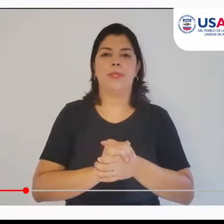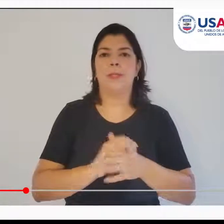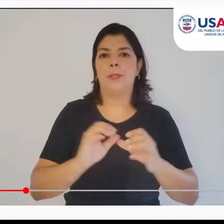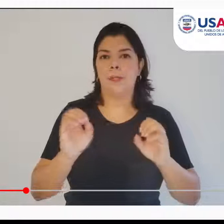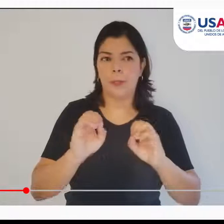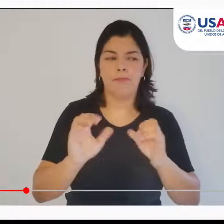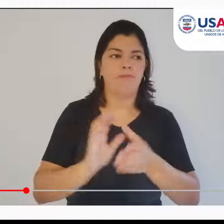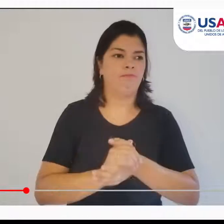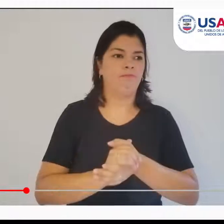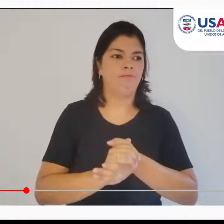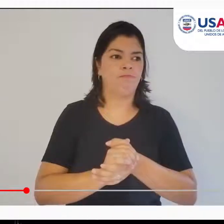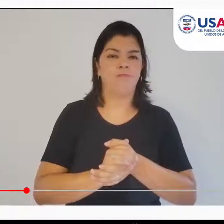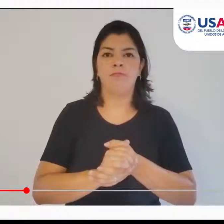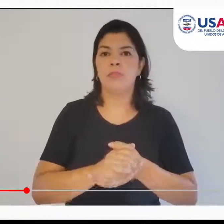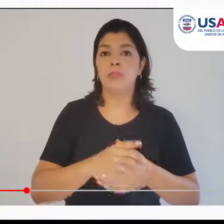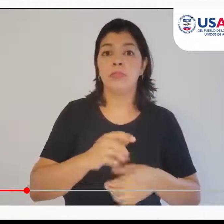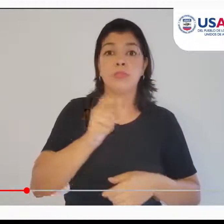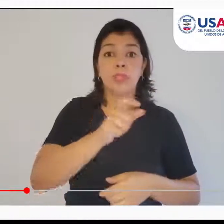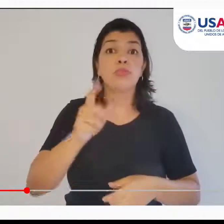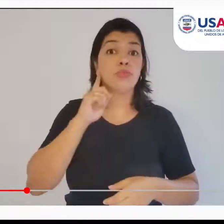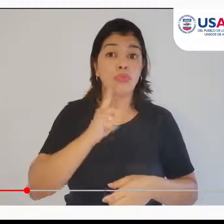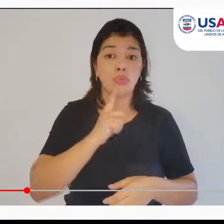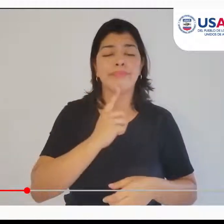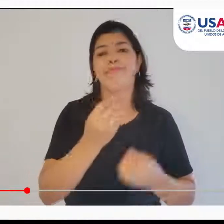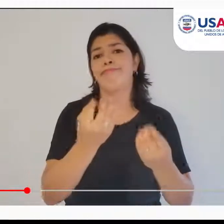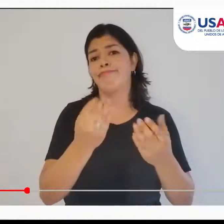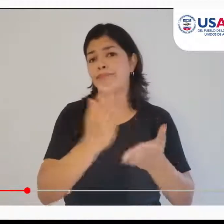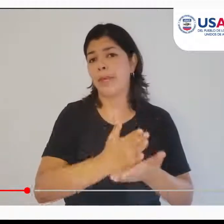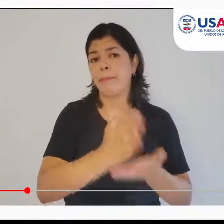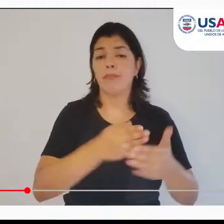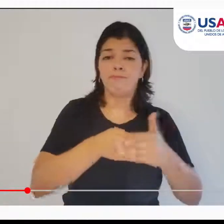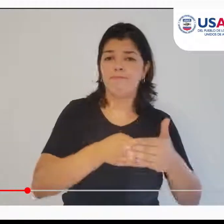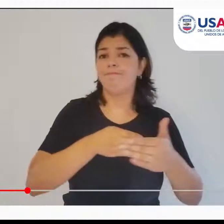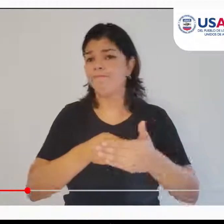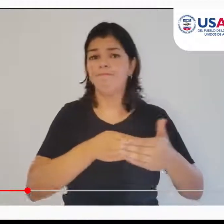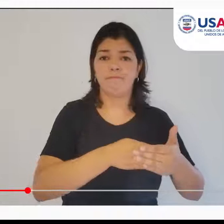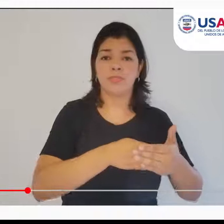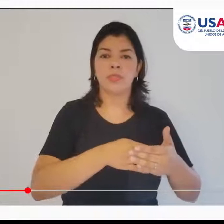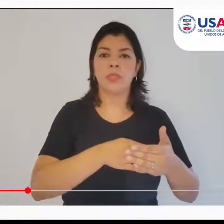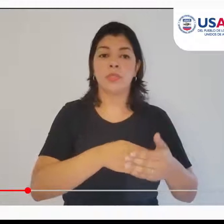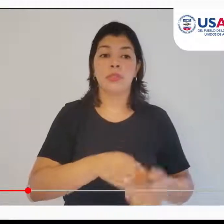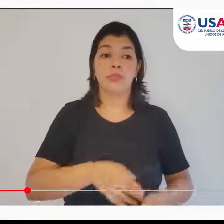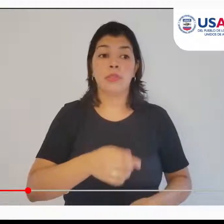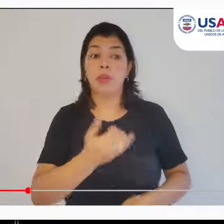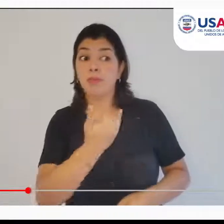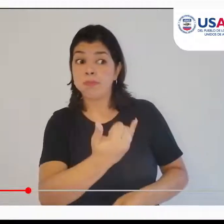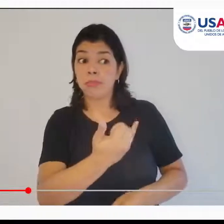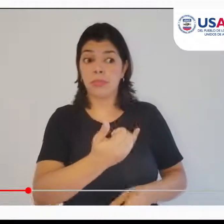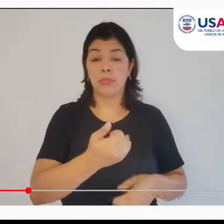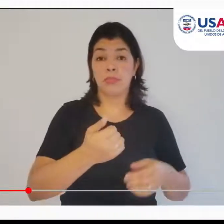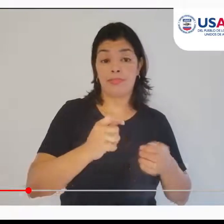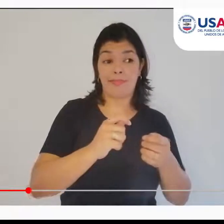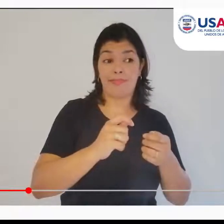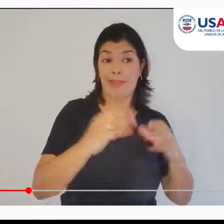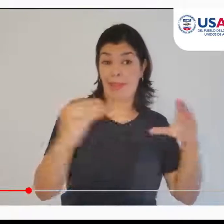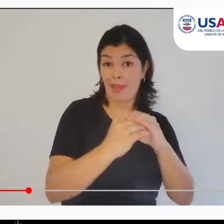en el tema y es el de las personas sordas que porque no se encuentra el ajuste razonable,